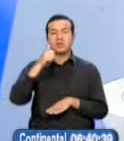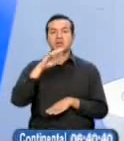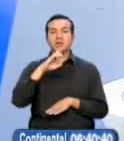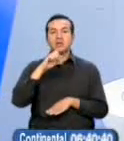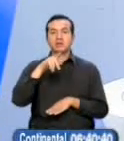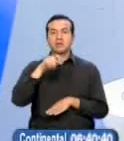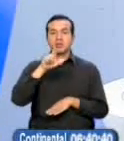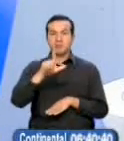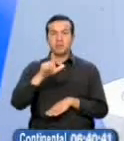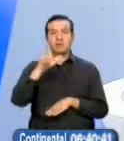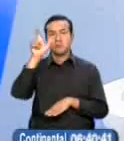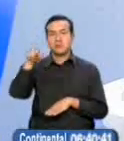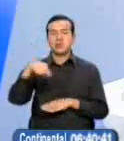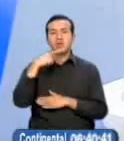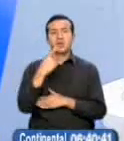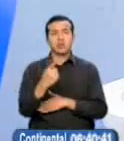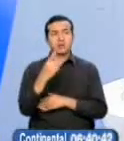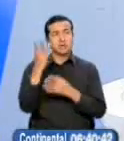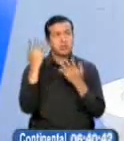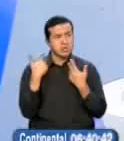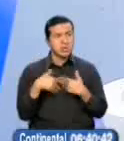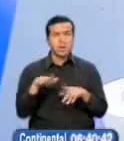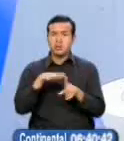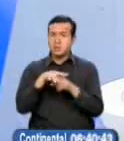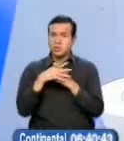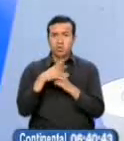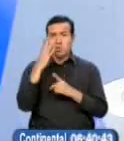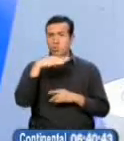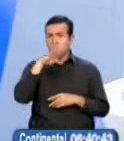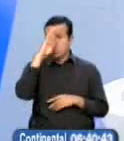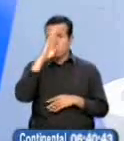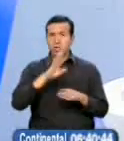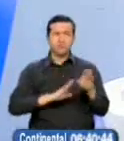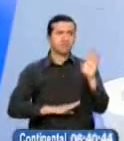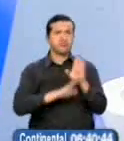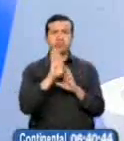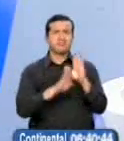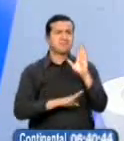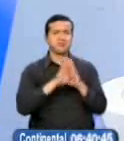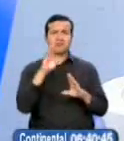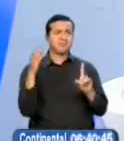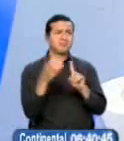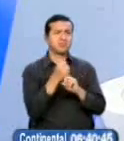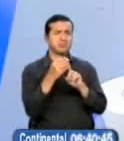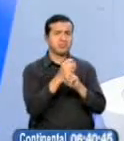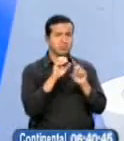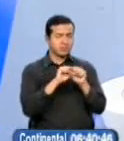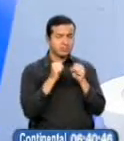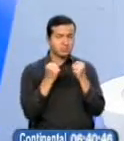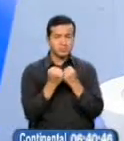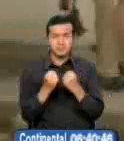Alicia Bárcenas, quien dijo que a pesar de esta situación, la isla caribeña alcanzó importantes logros a nivel social.